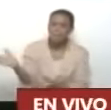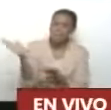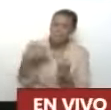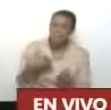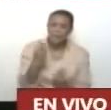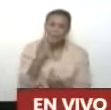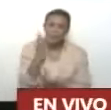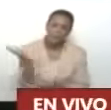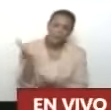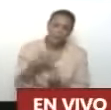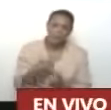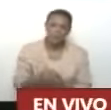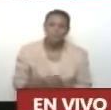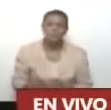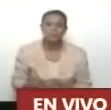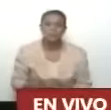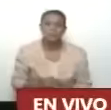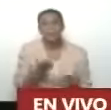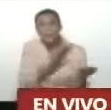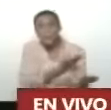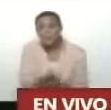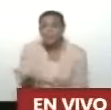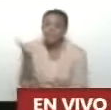Dolores. Bienvenida.